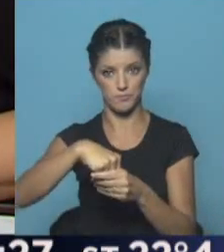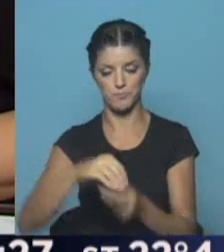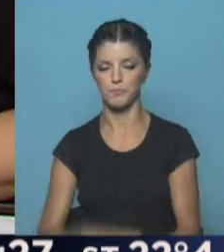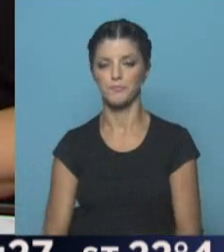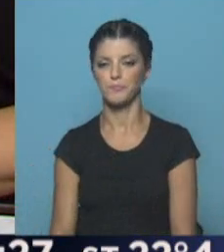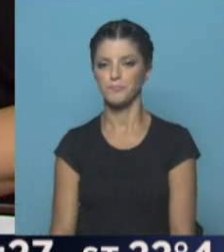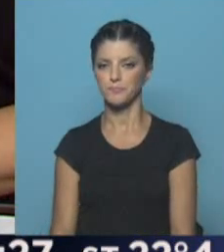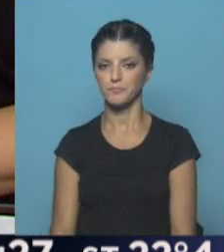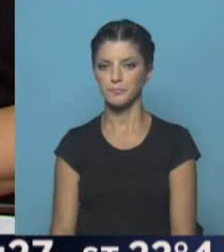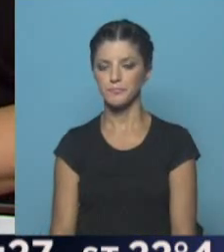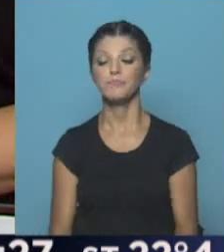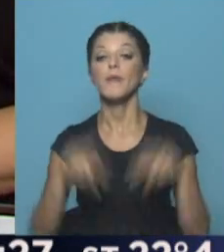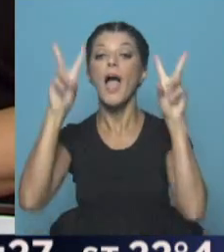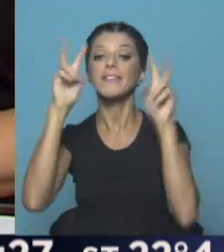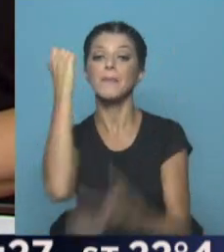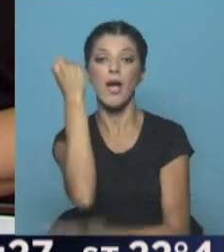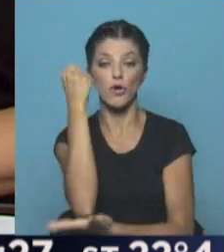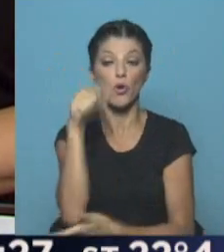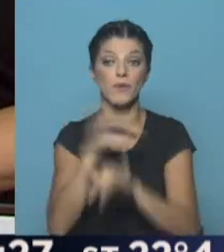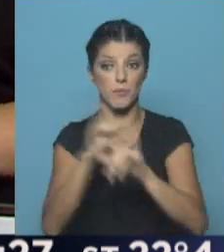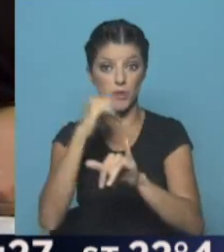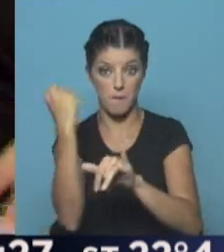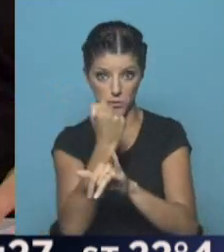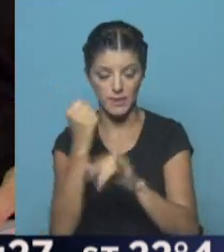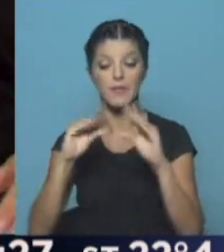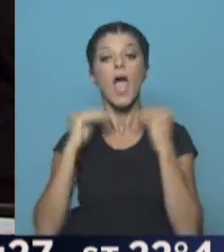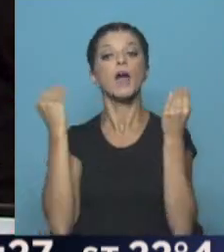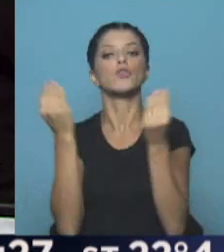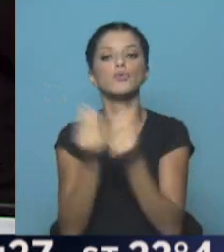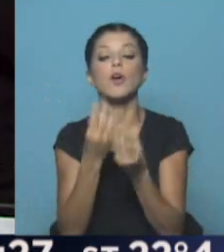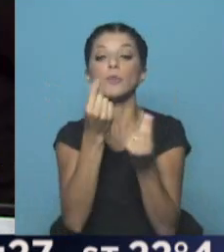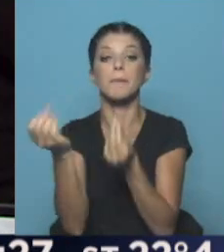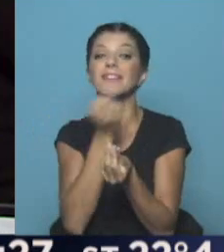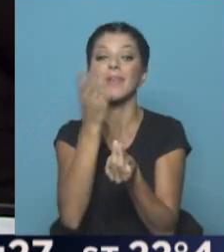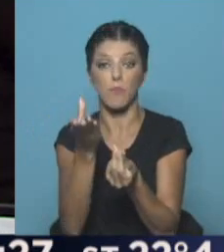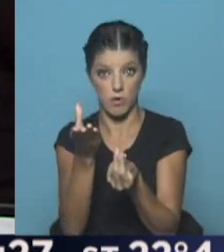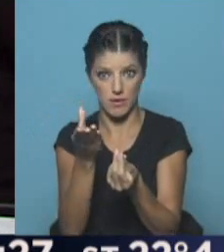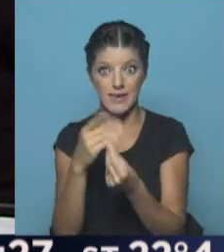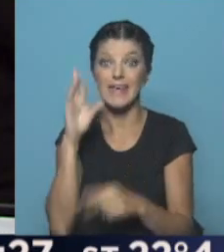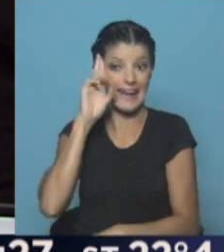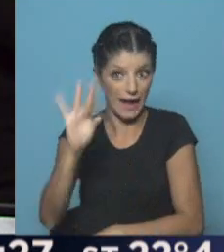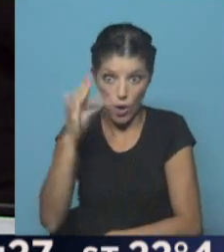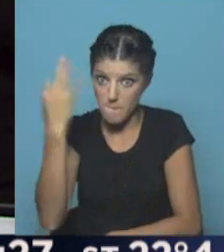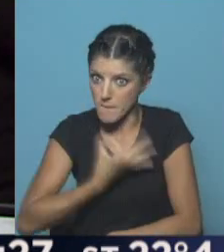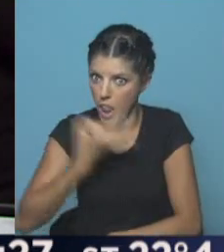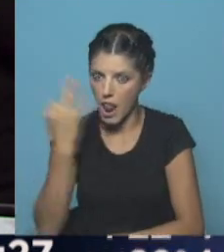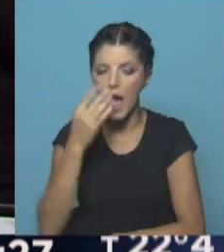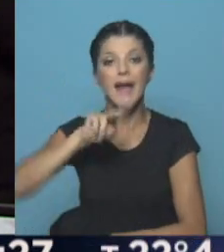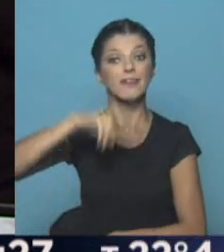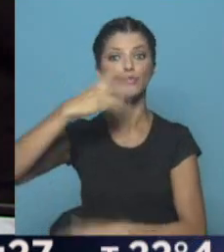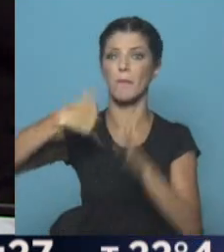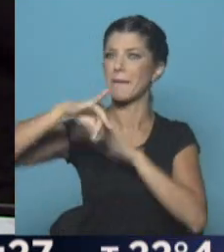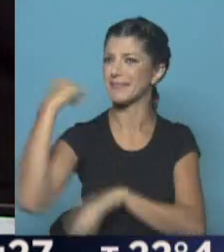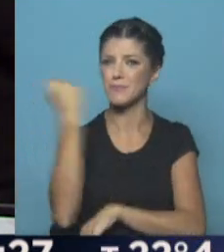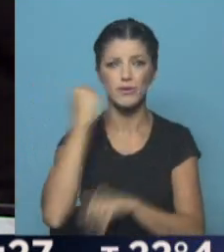Y en el ámbito económico, sin lugar a dudas, la noticia del día es que se conocieron los resultados del blanqueo. Y realmente fue récord, el segundo más alto de